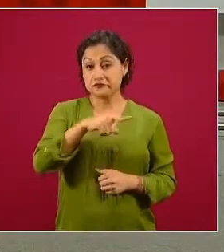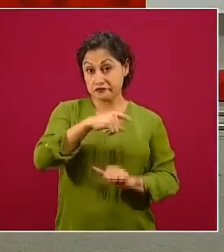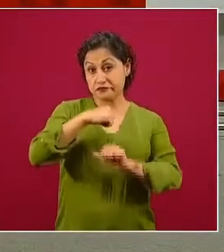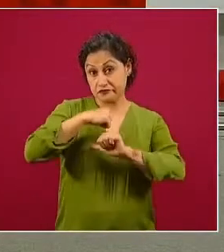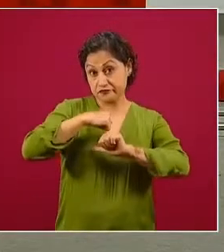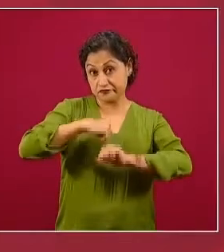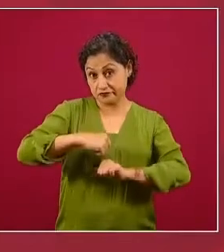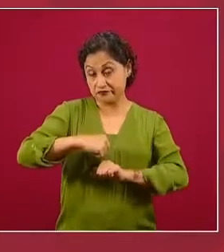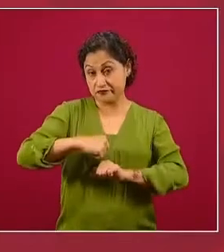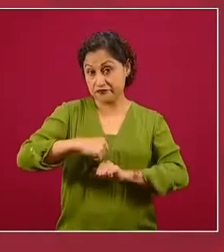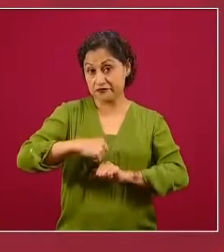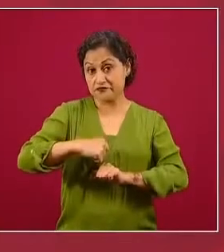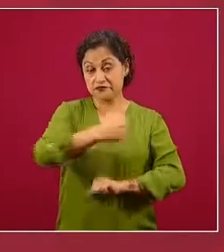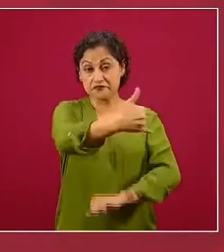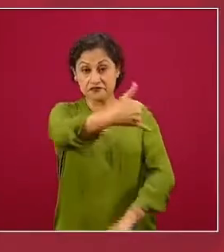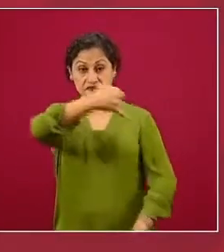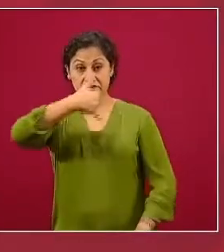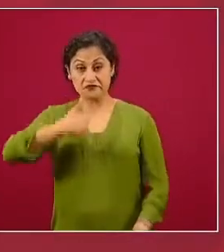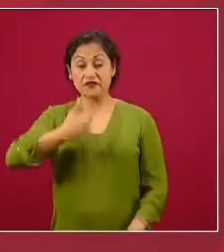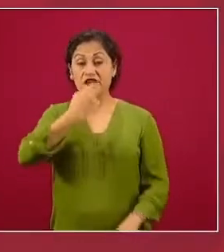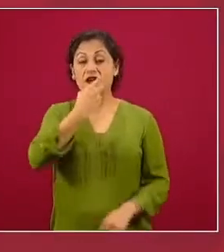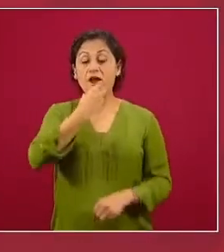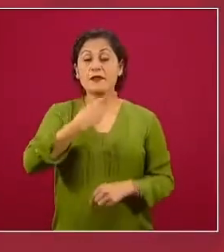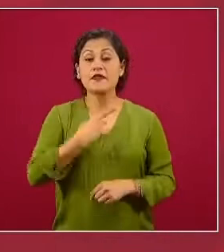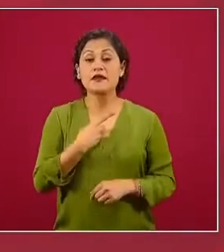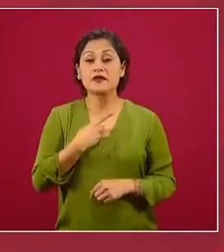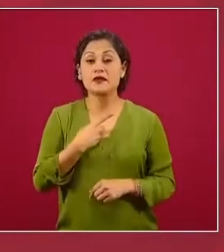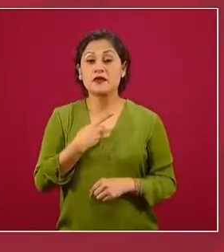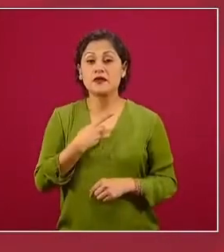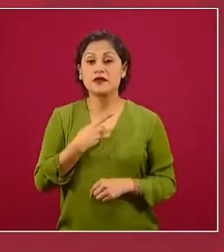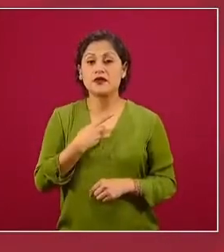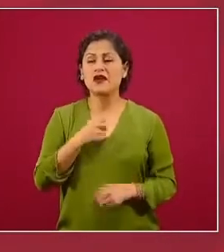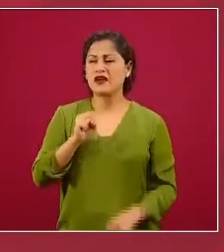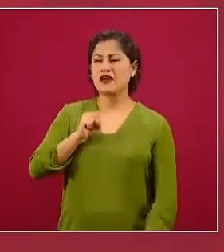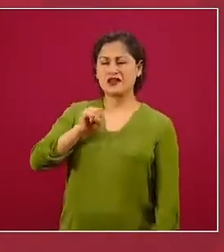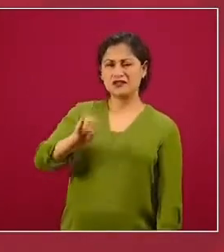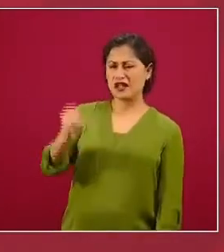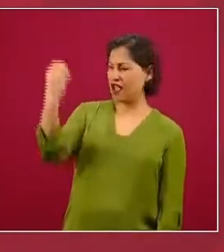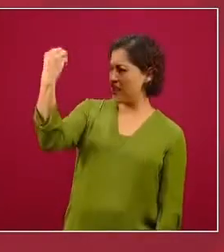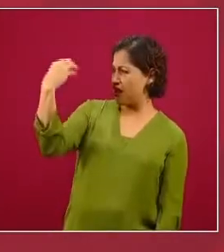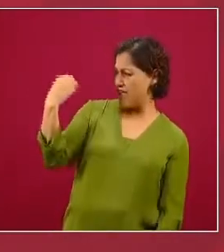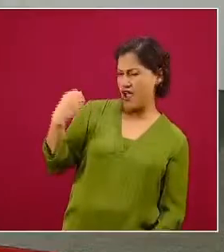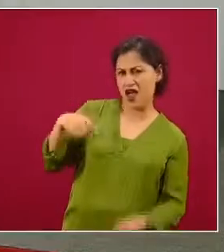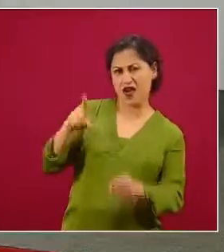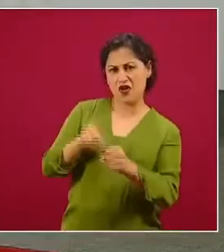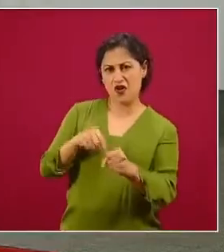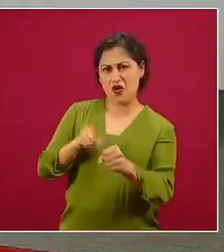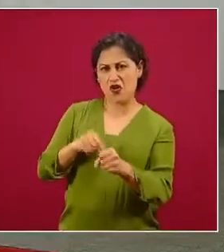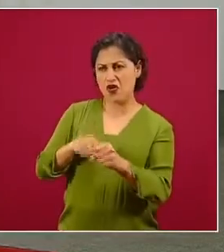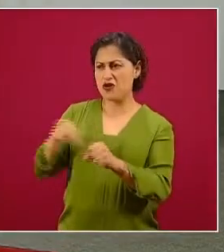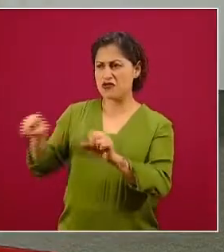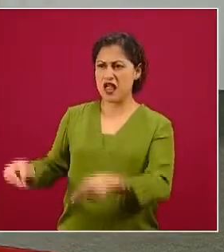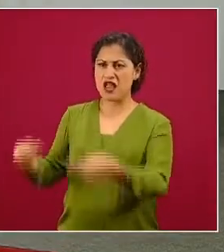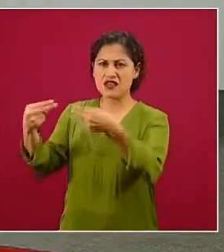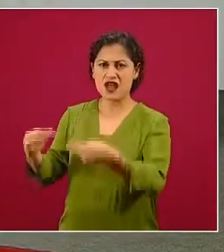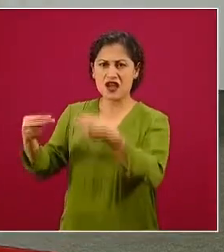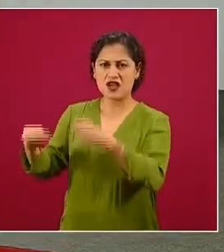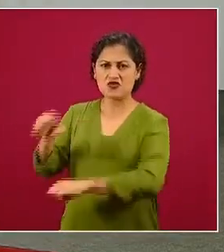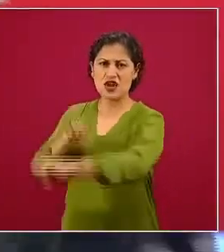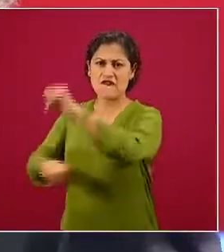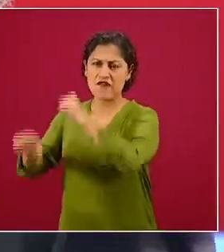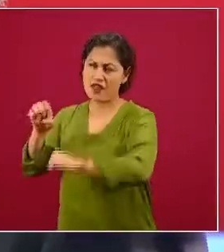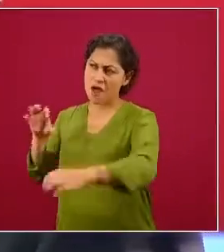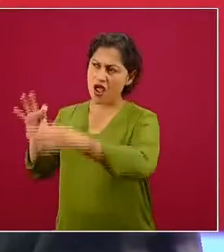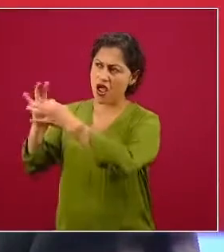funcionaria nos dijo: sí, los colores que ustedes tienen, esto que negocian con las cámaras empresariales.